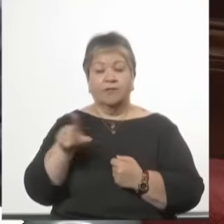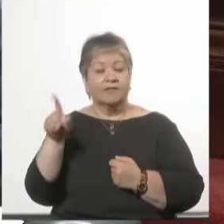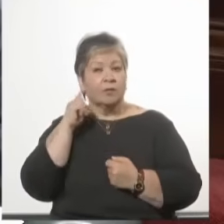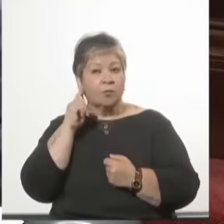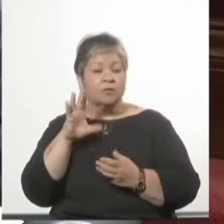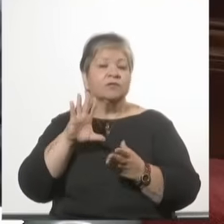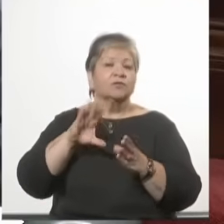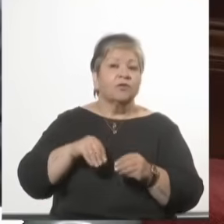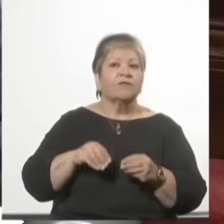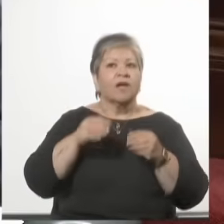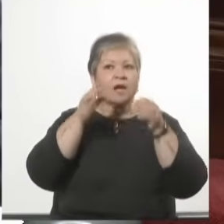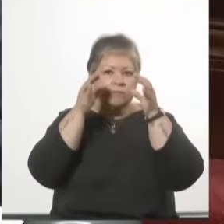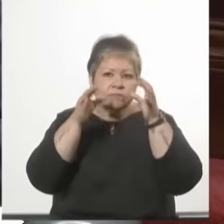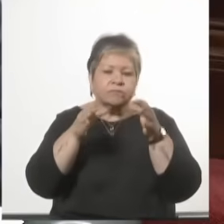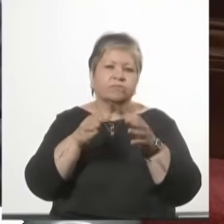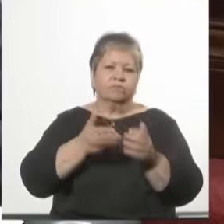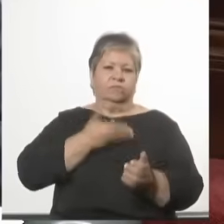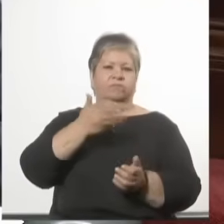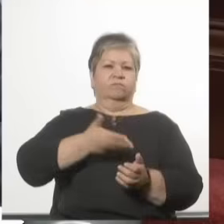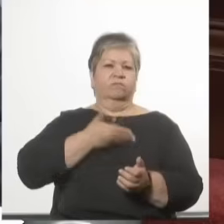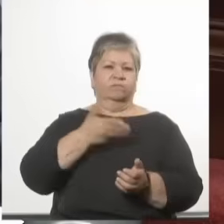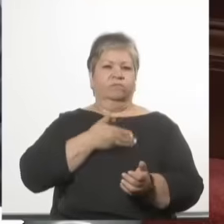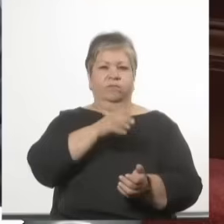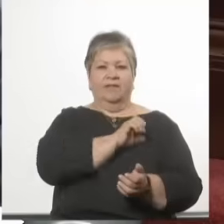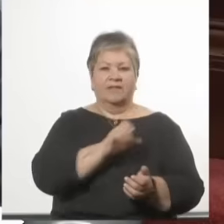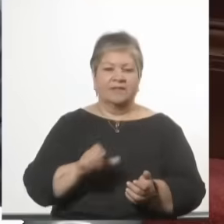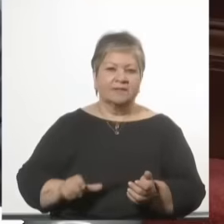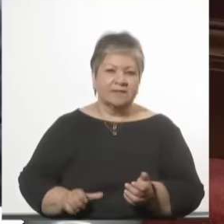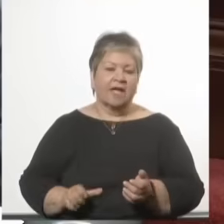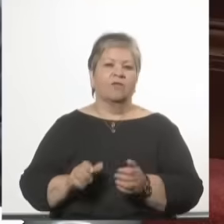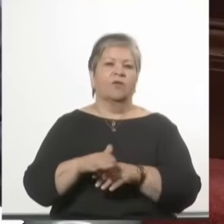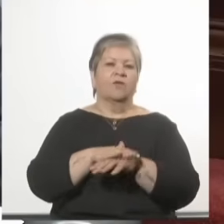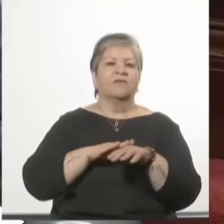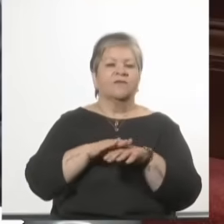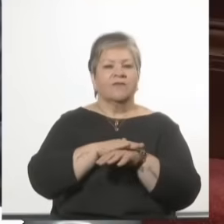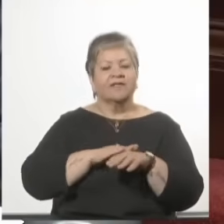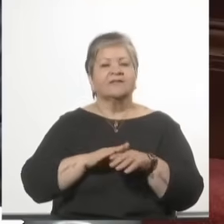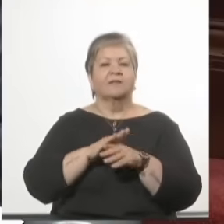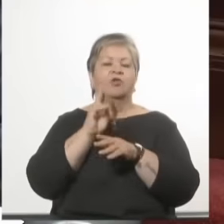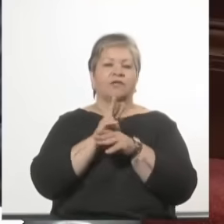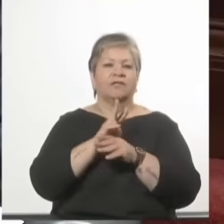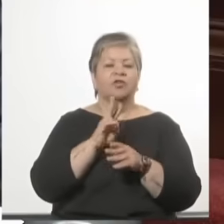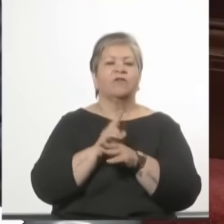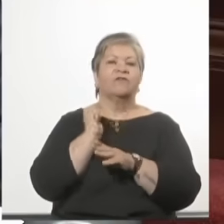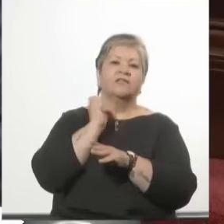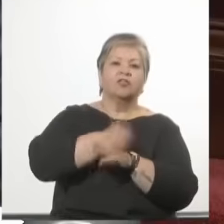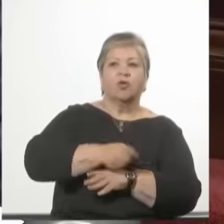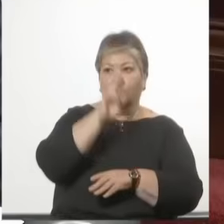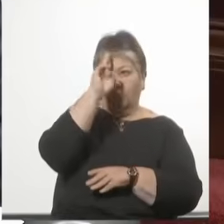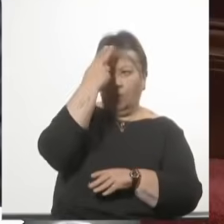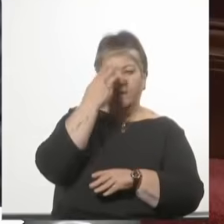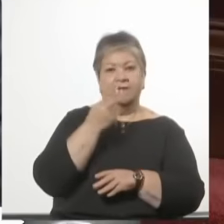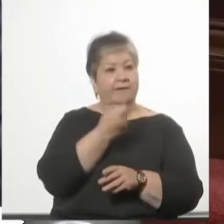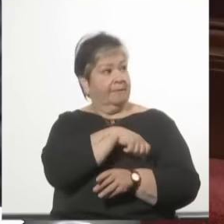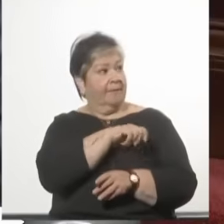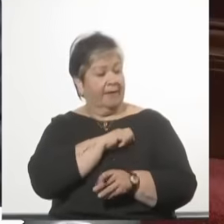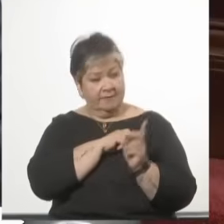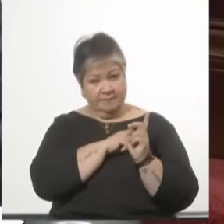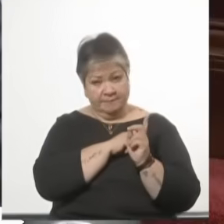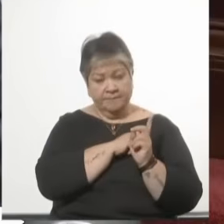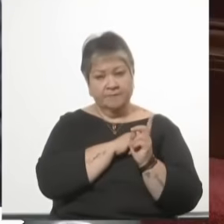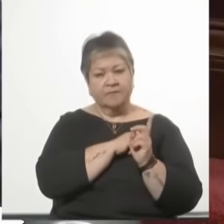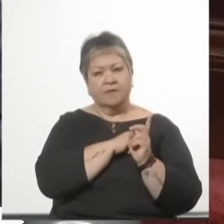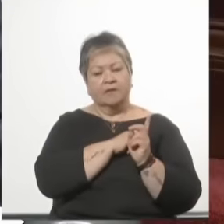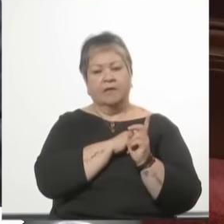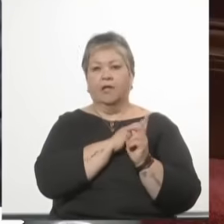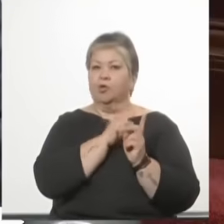alertando sobre posibles reclamaciones contra el Estado con base a lo que establece el Tratado de Protección de Inversiones en nuestro país y España, que ello no resulta